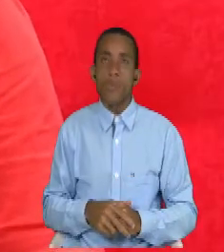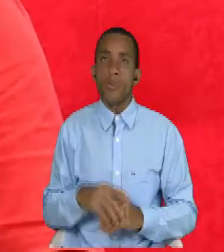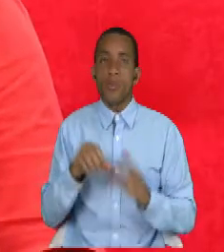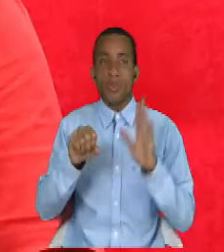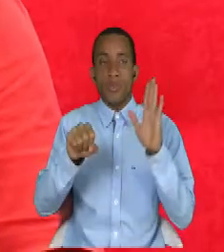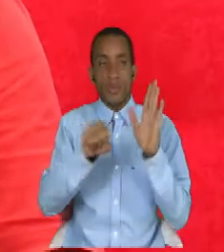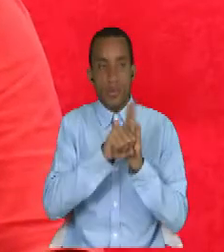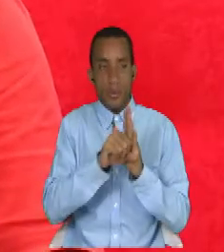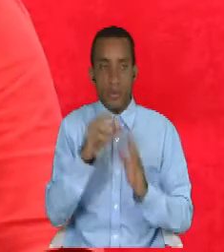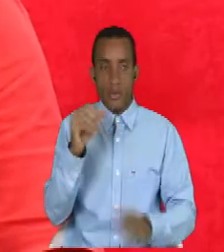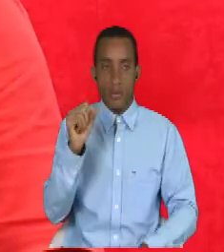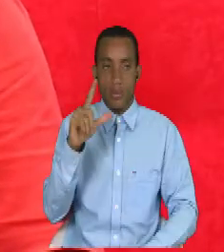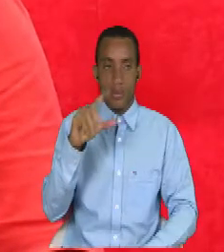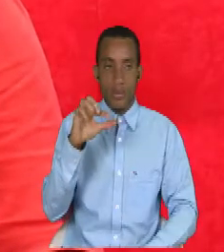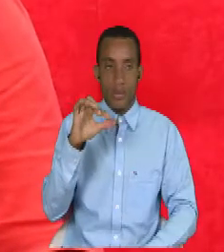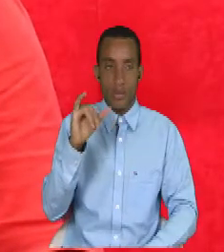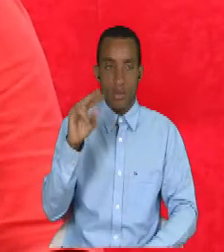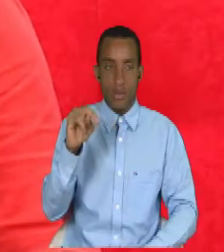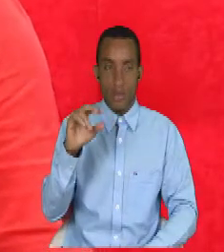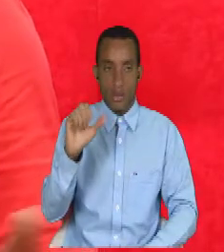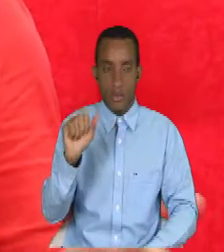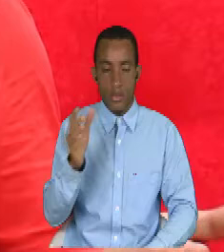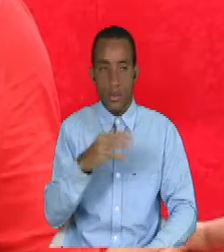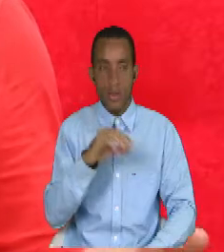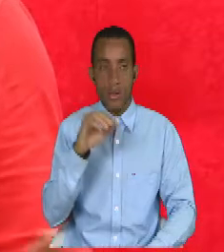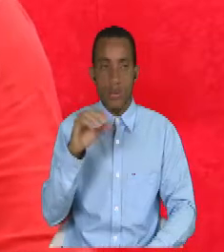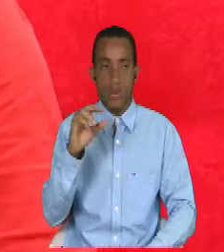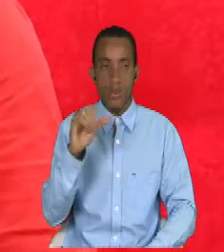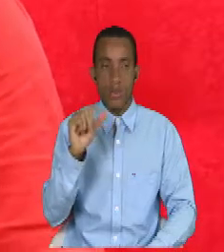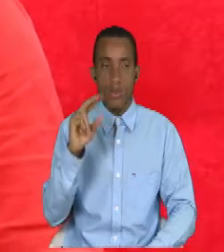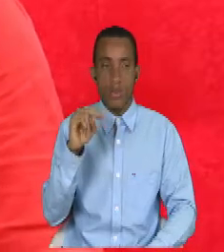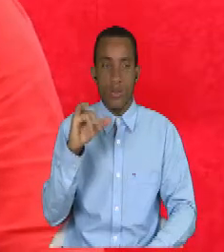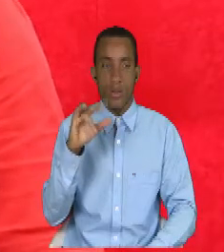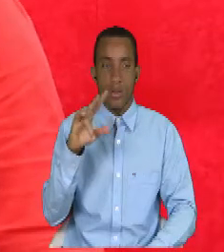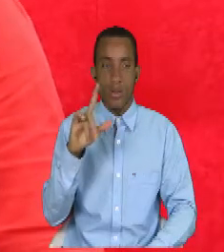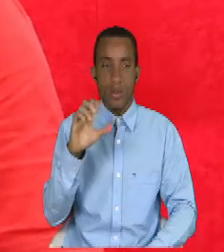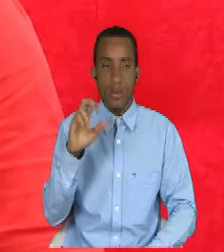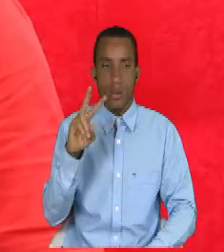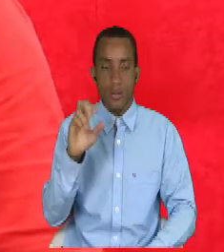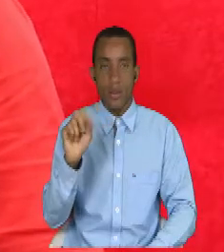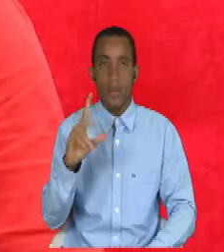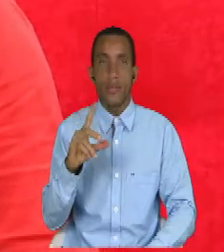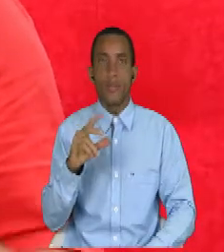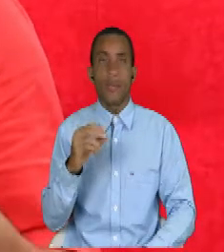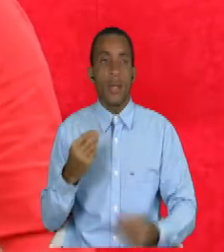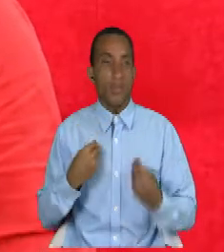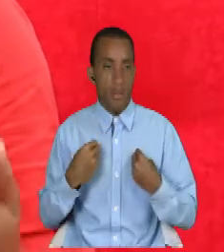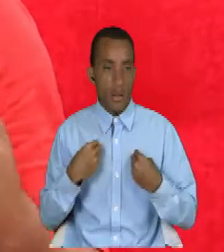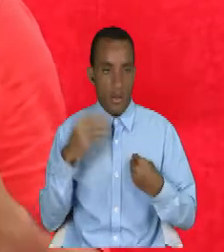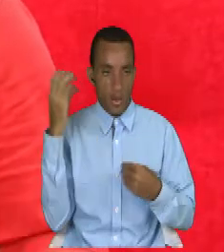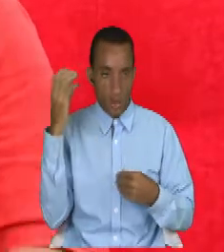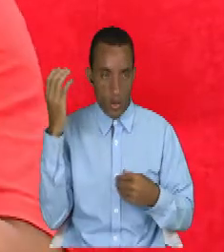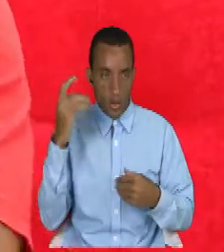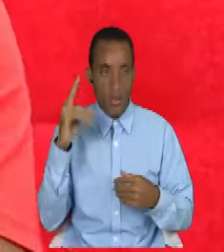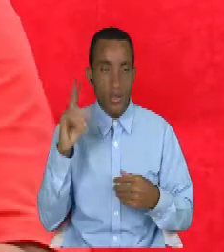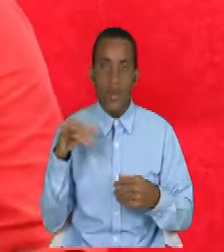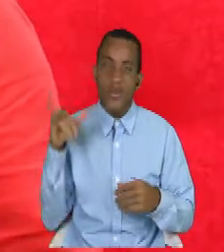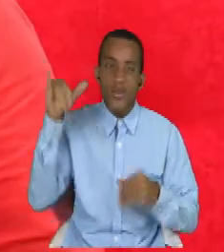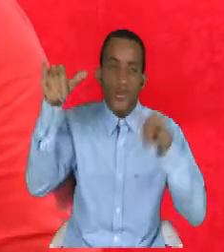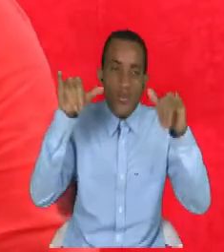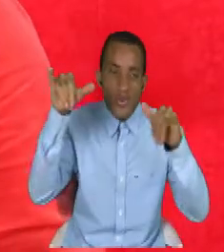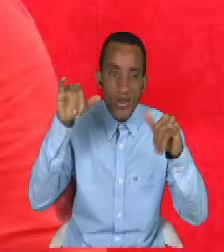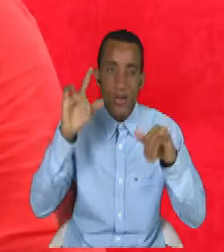alpina como unilever como vivacolombia gestionen muchísimo los clientes a raíz de las